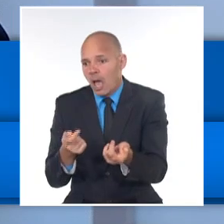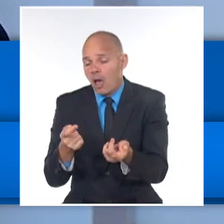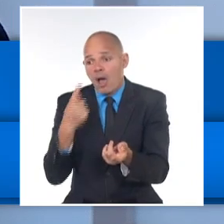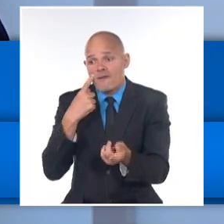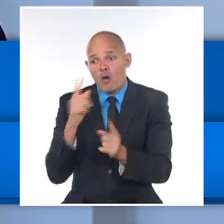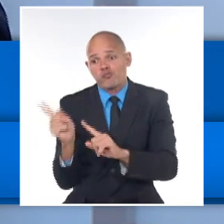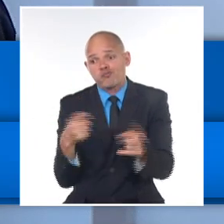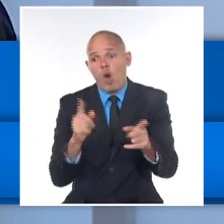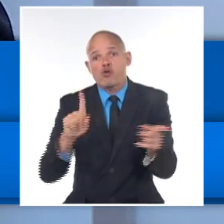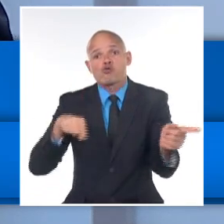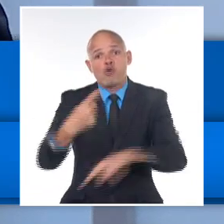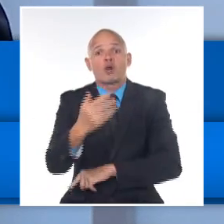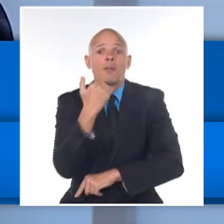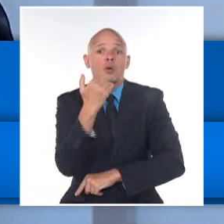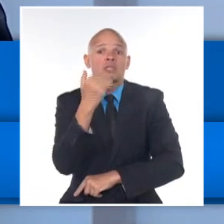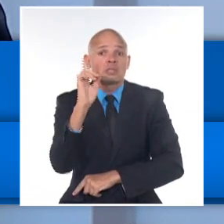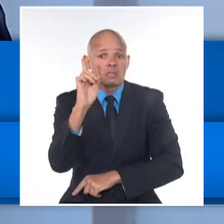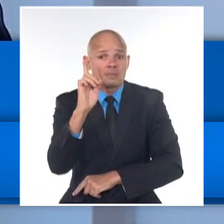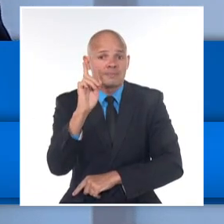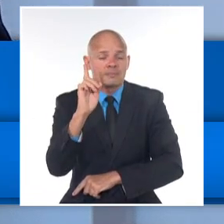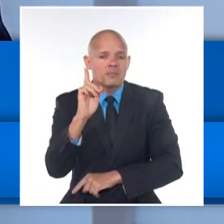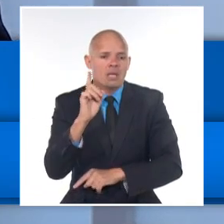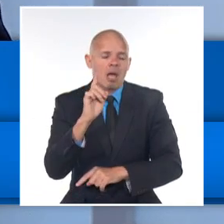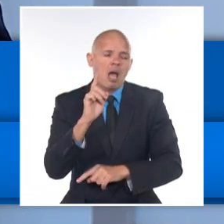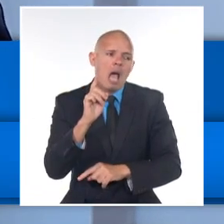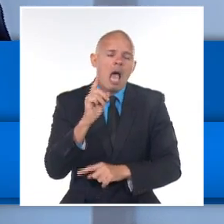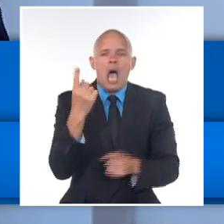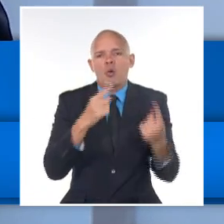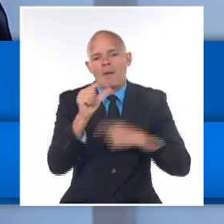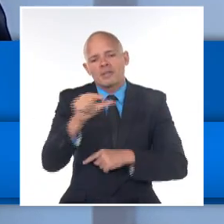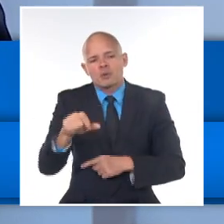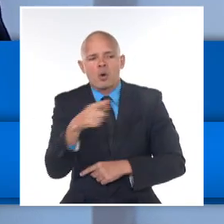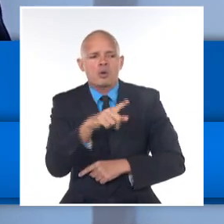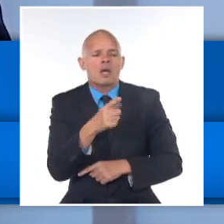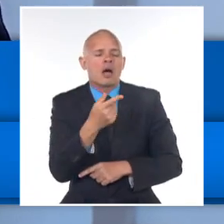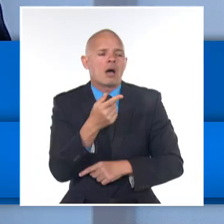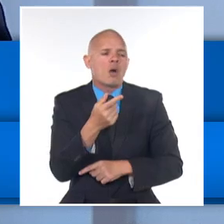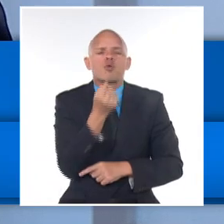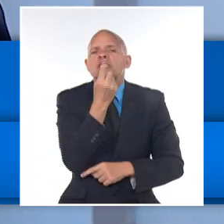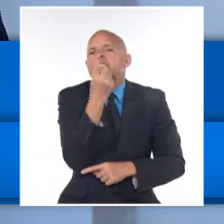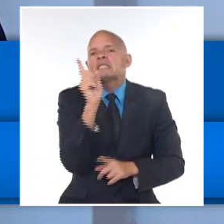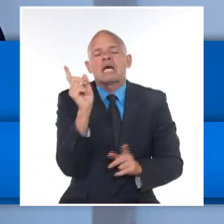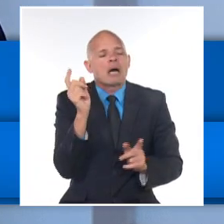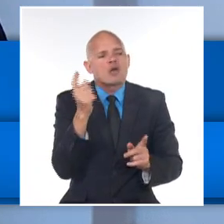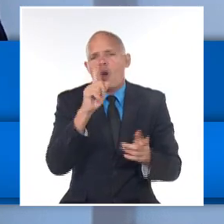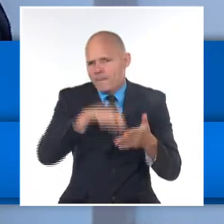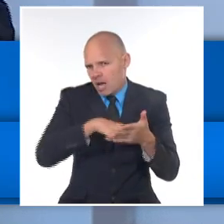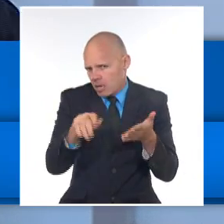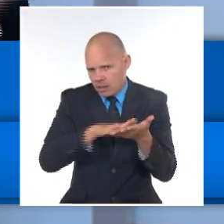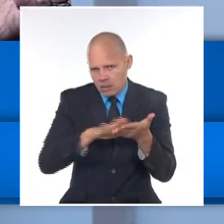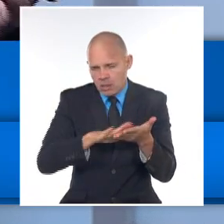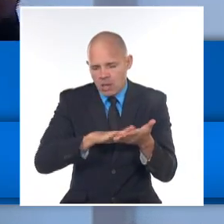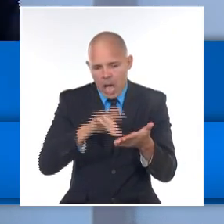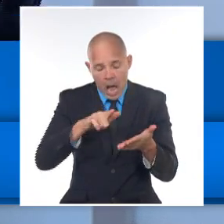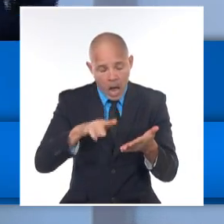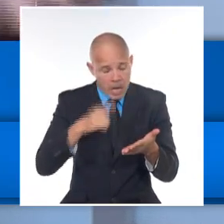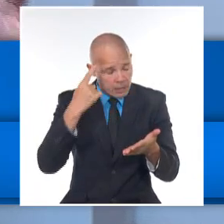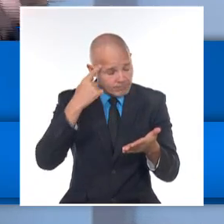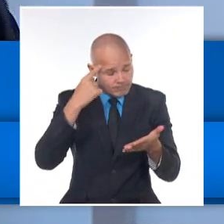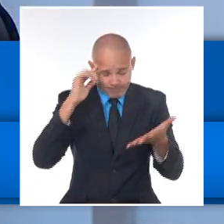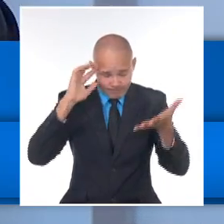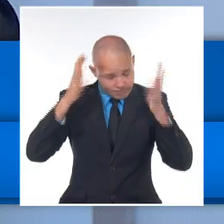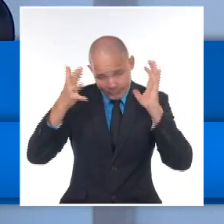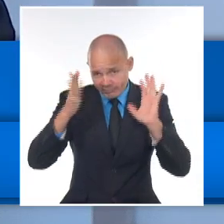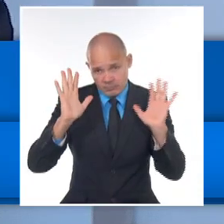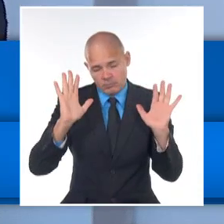lo que mencionaba el oficial, con una estrategia ya bien pensada, concebida, a deponer los poderes, es decir, a deponer las instituciones públicas, entiéndase